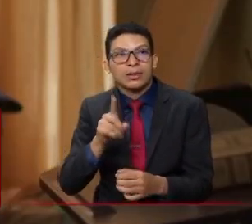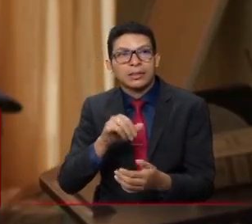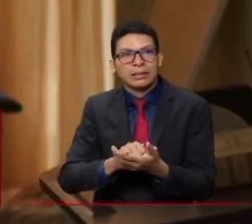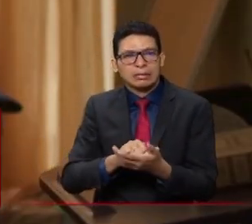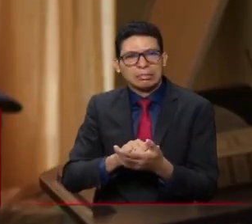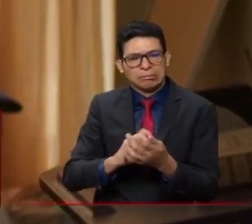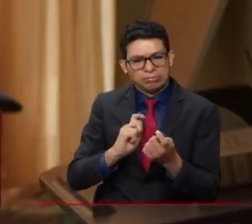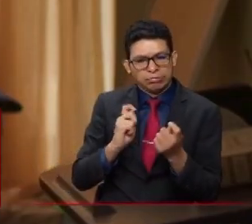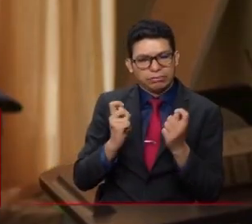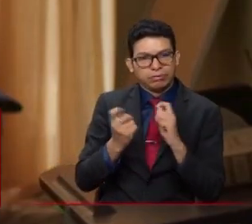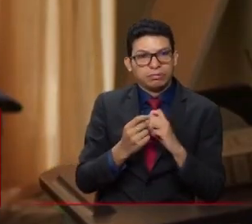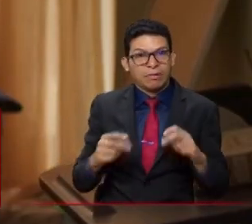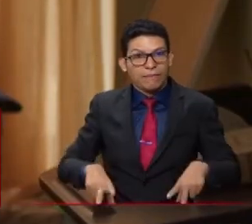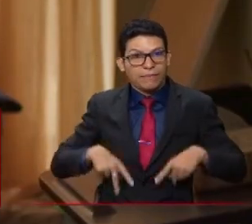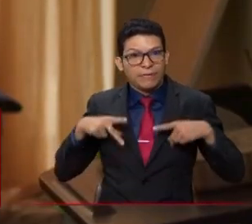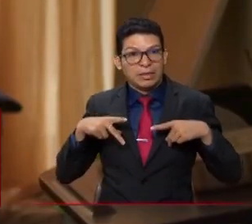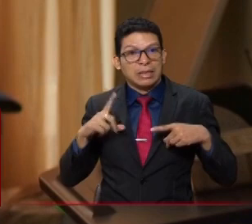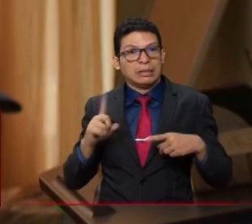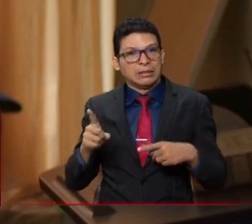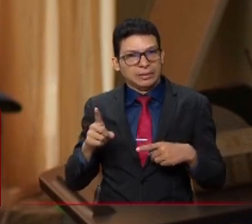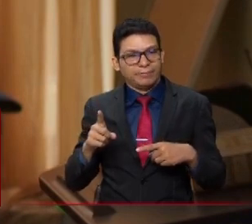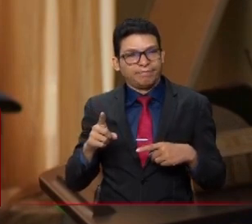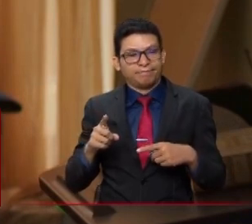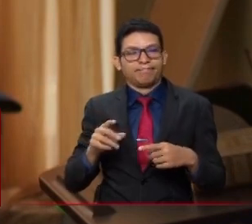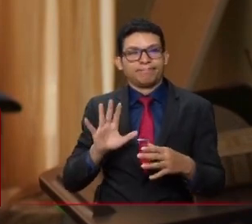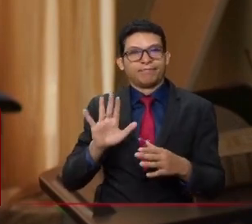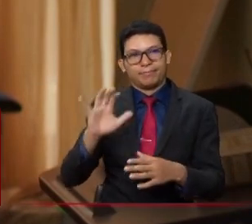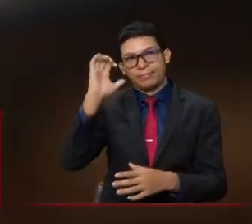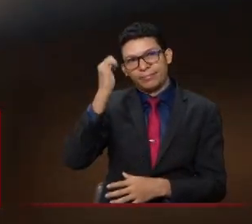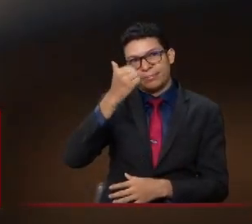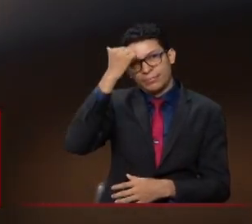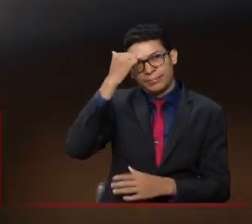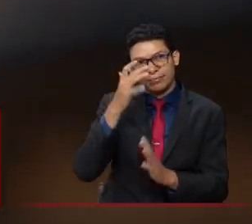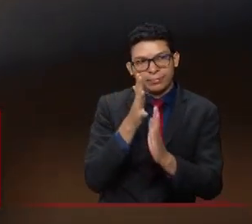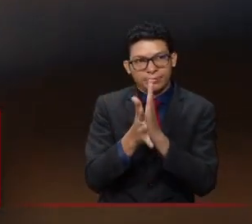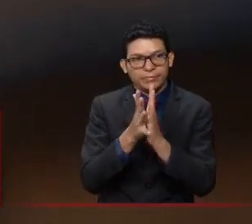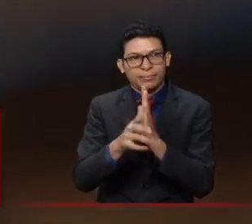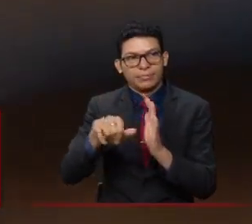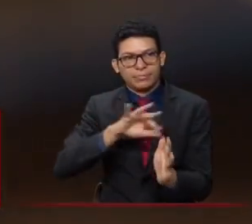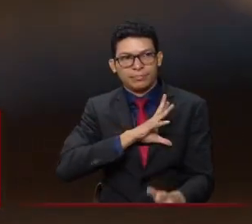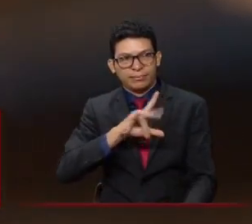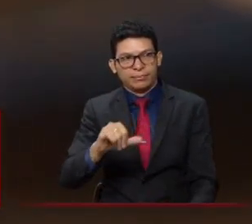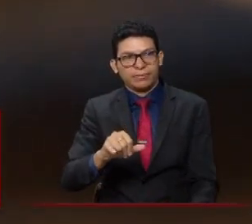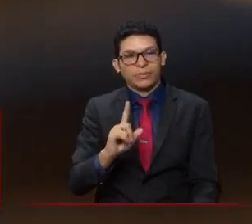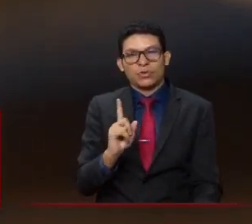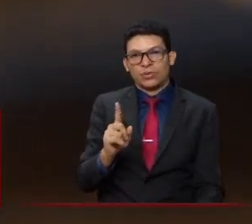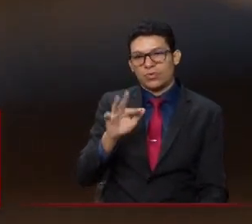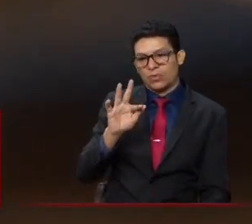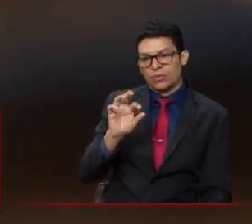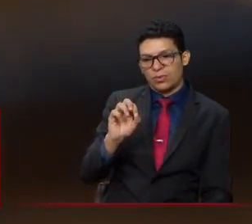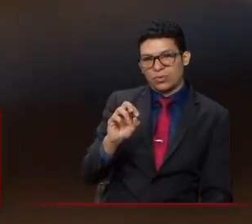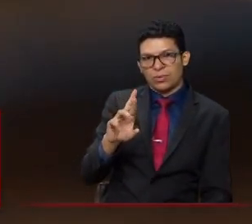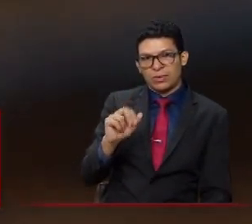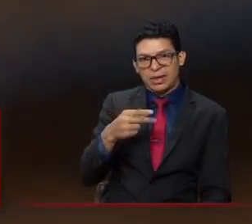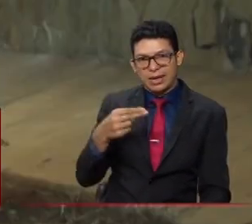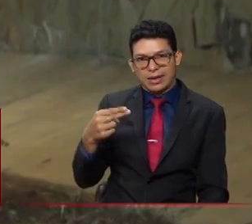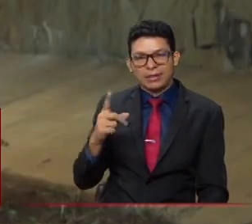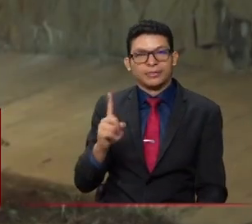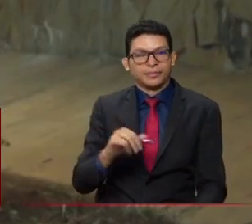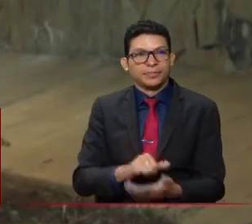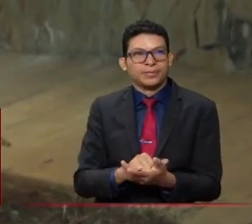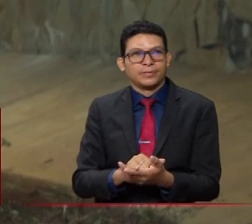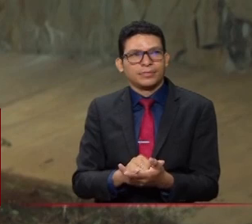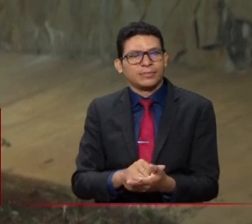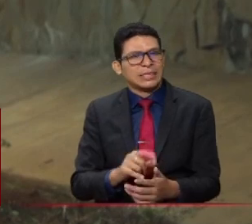sus vidas según este credo es la premisa principal que aborda el documental caleño Tora Tropical. Y este tema en particular pues